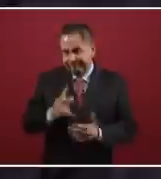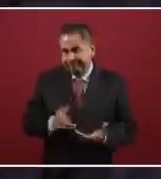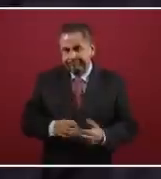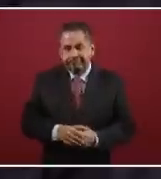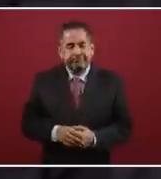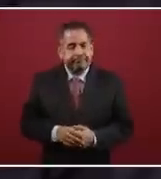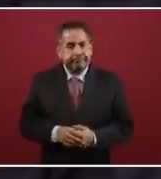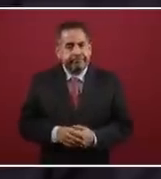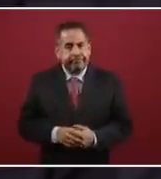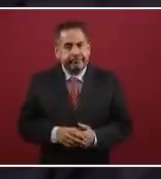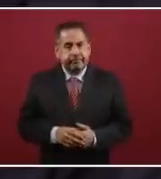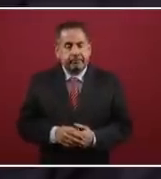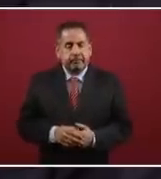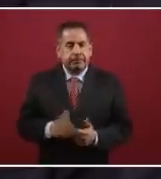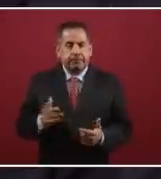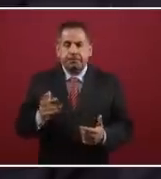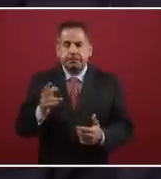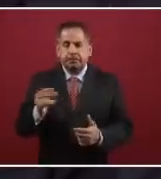No